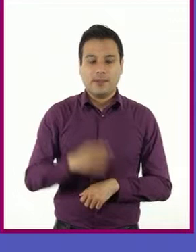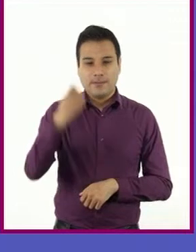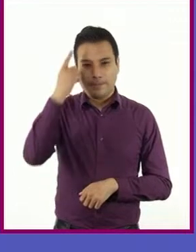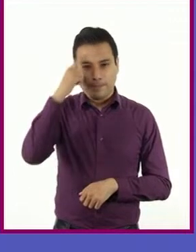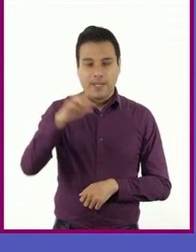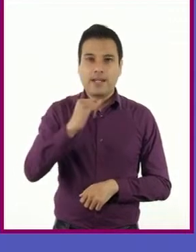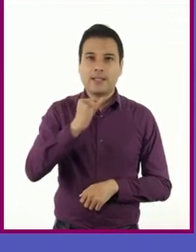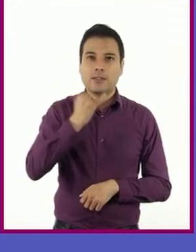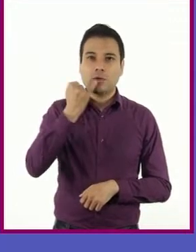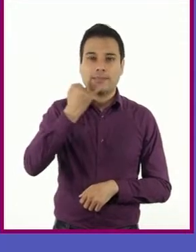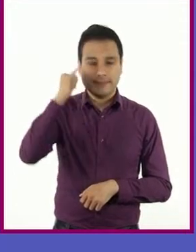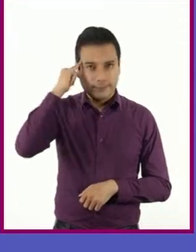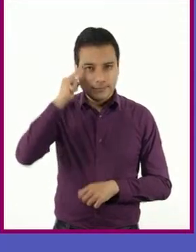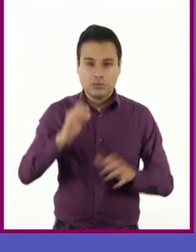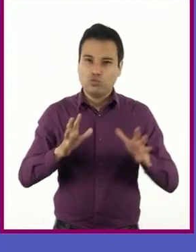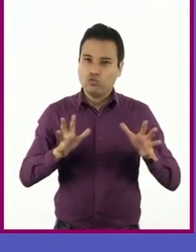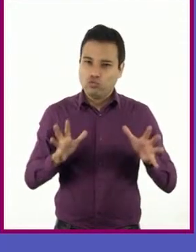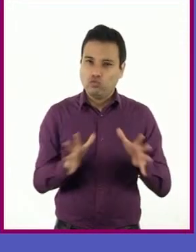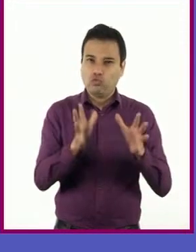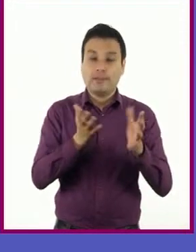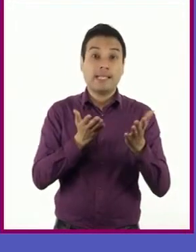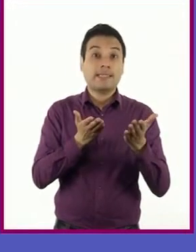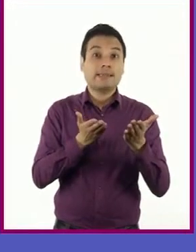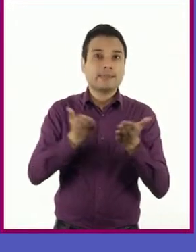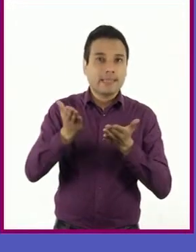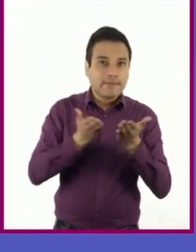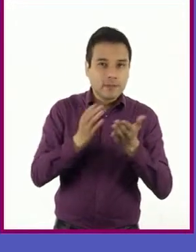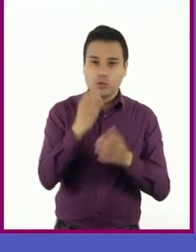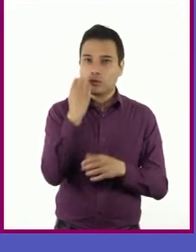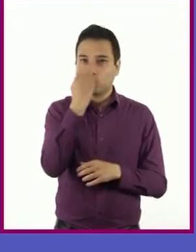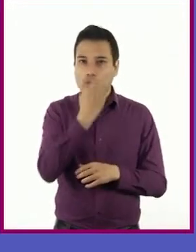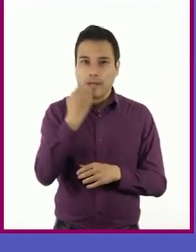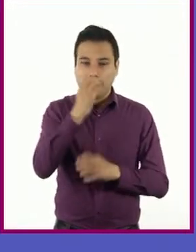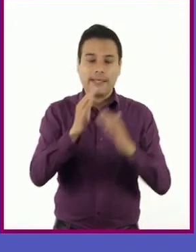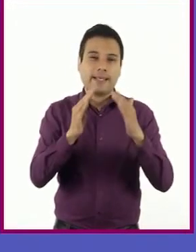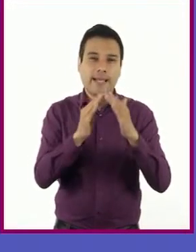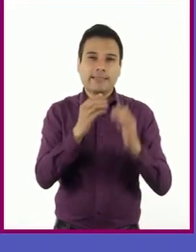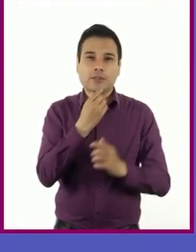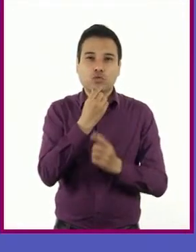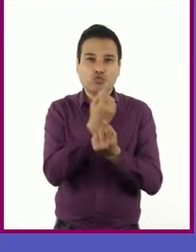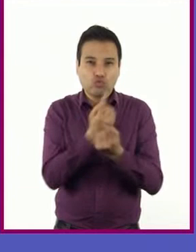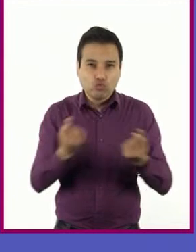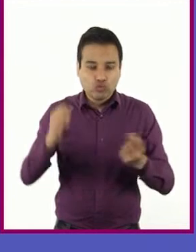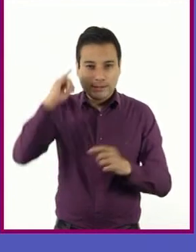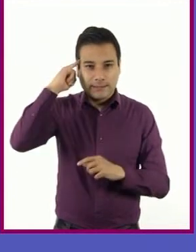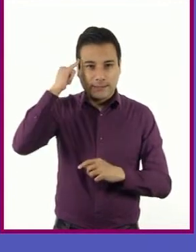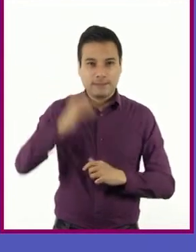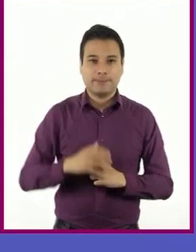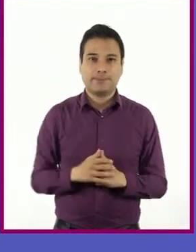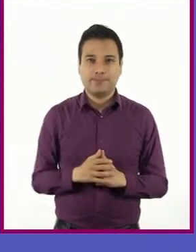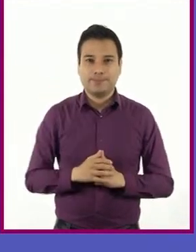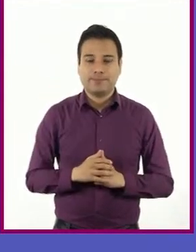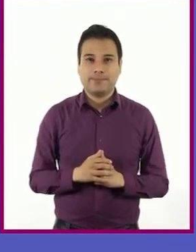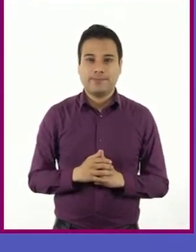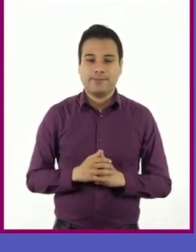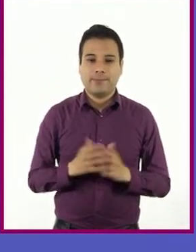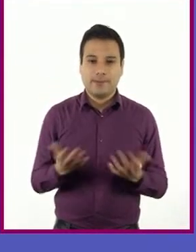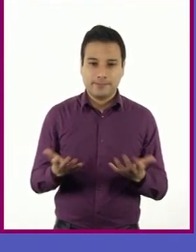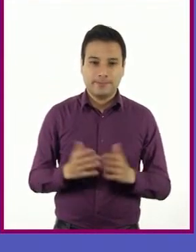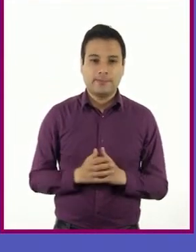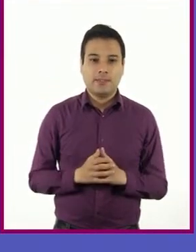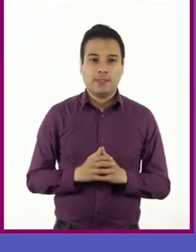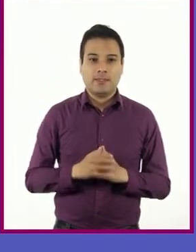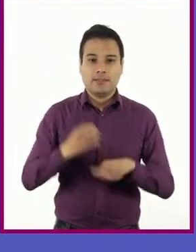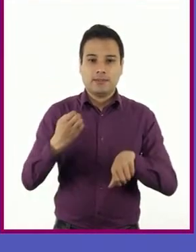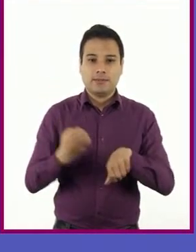los servicios que proporcionan a la población escolar las Casas del Niño Indígena, CNI, en los estados de Hidalgo, Guerrero,